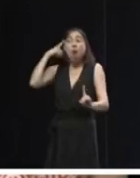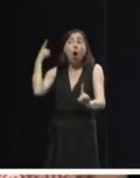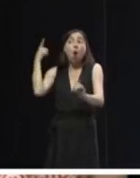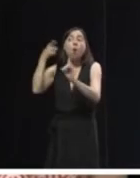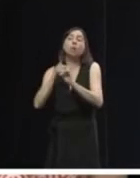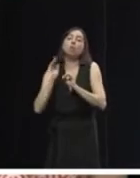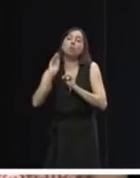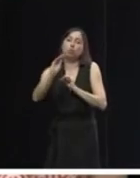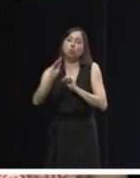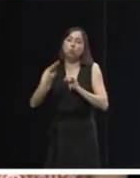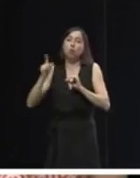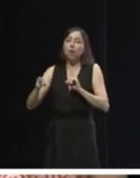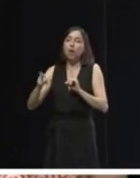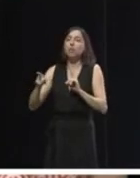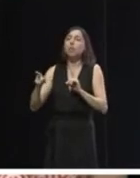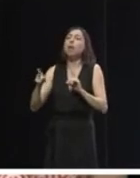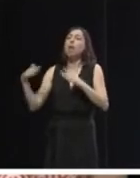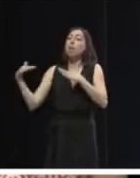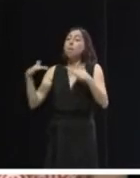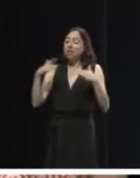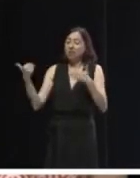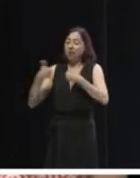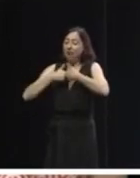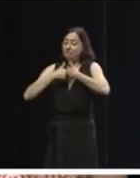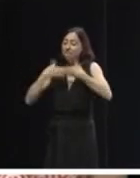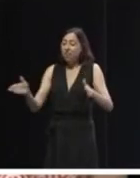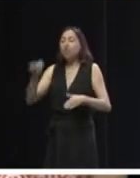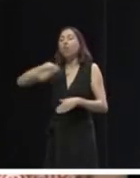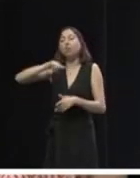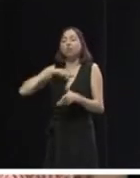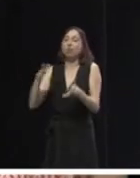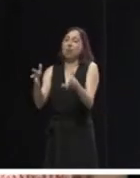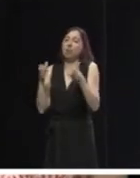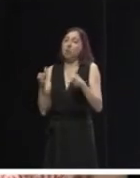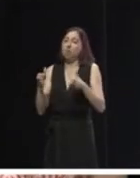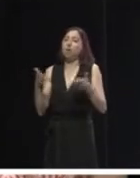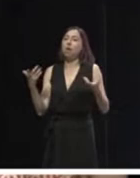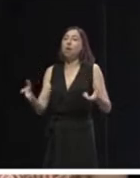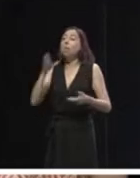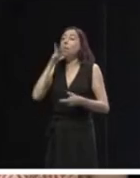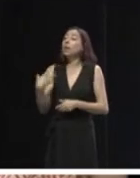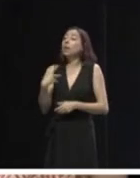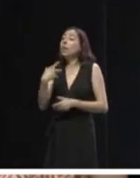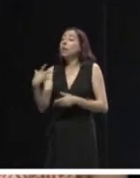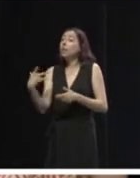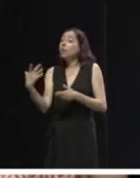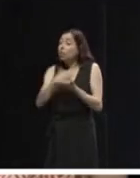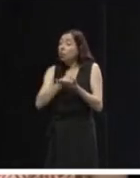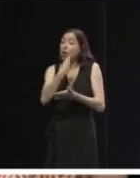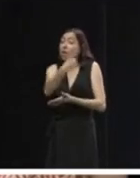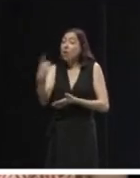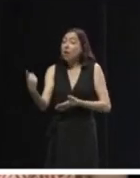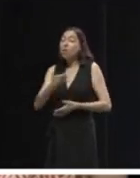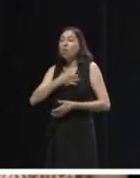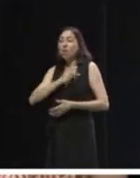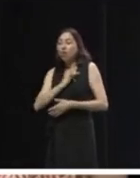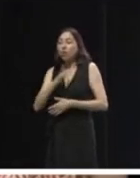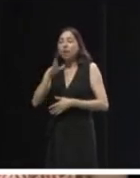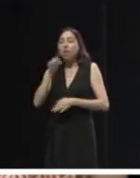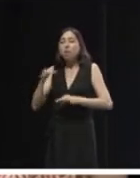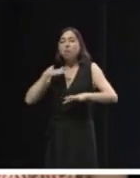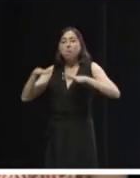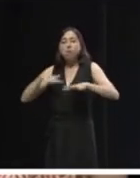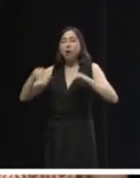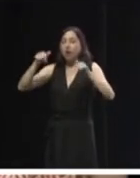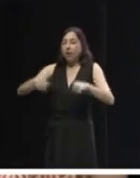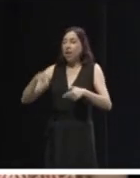El partido está abierto y lo ganaremos por múltiples factores, entre otros porque todos y cada uno de los corazones que están vibrando aquí,